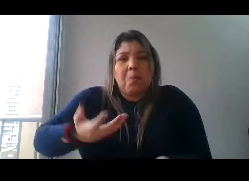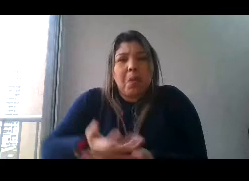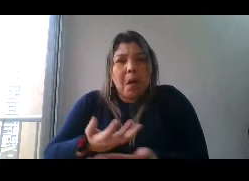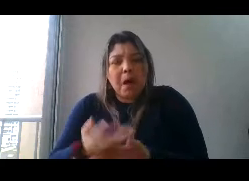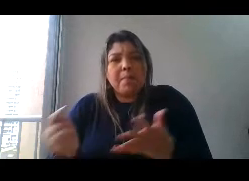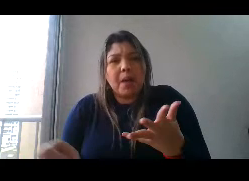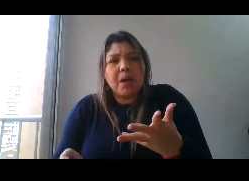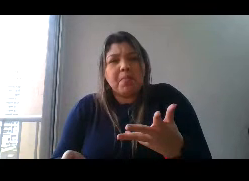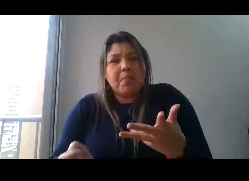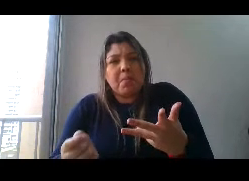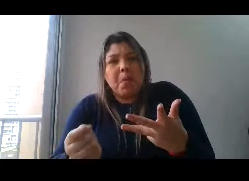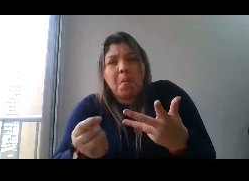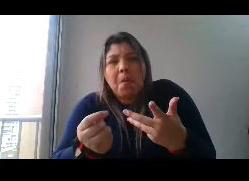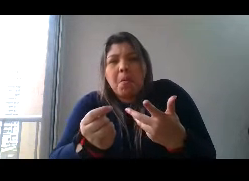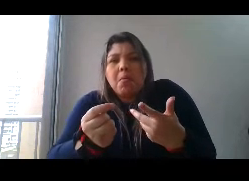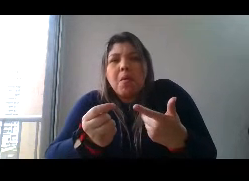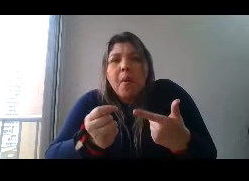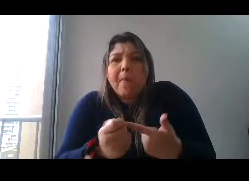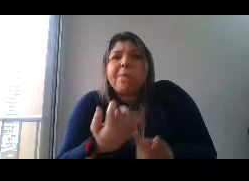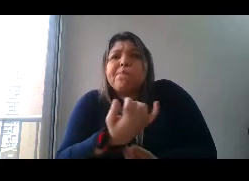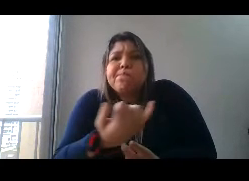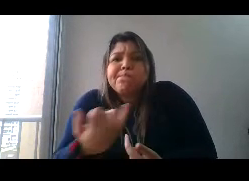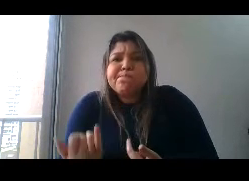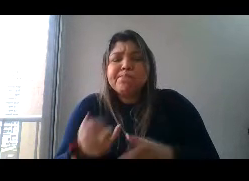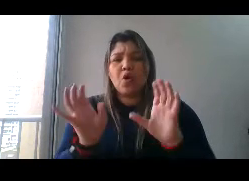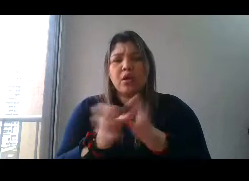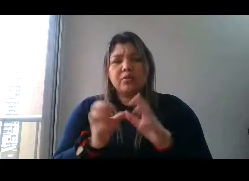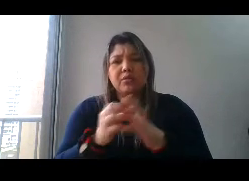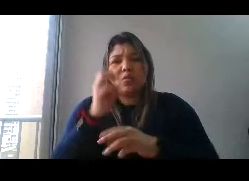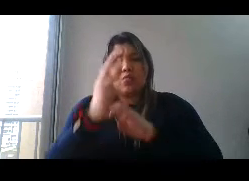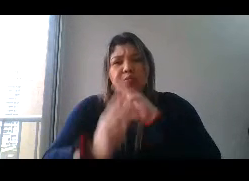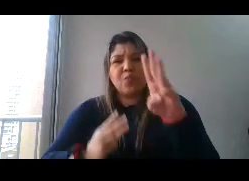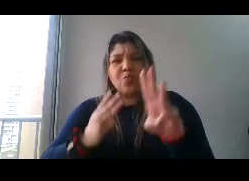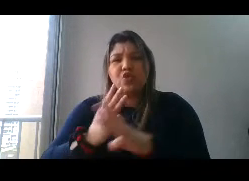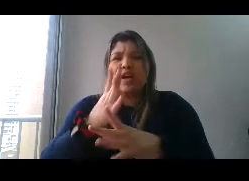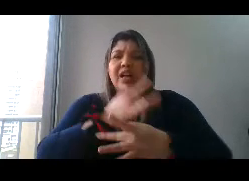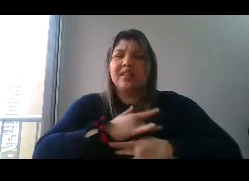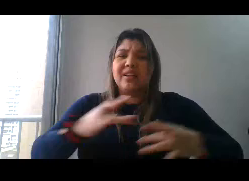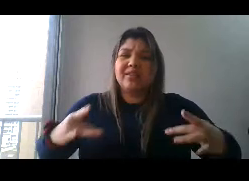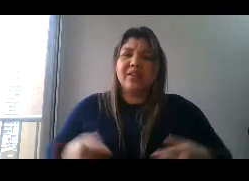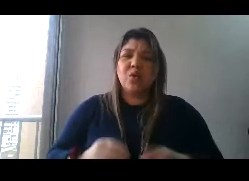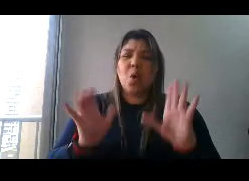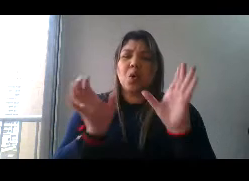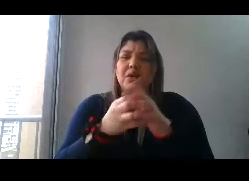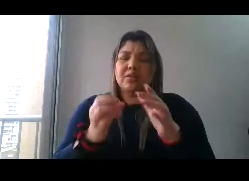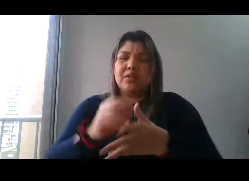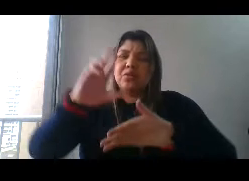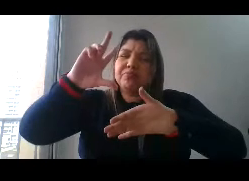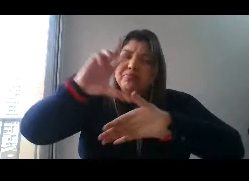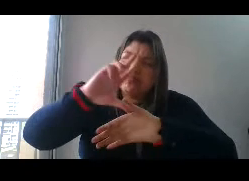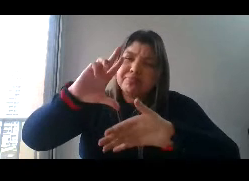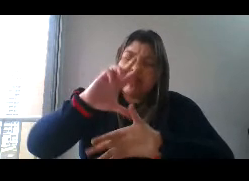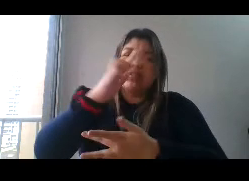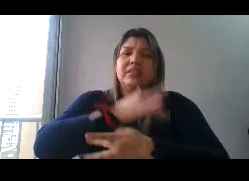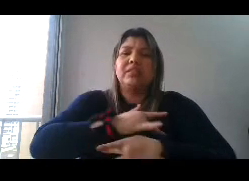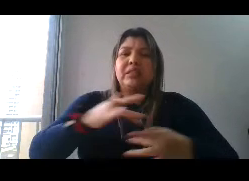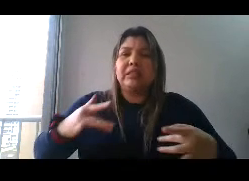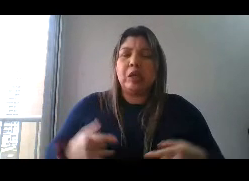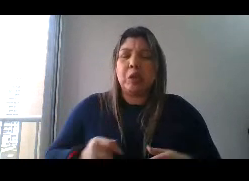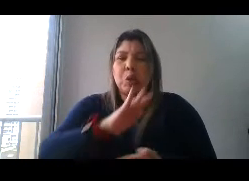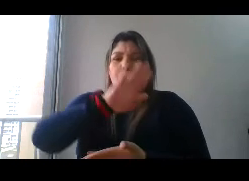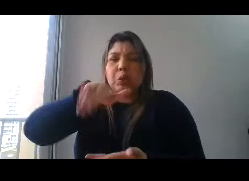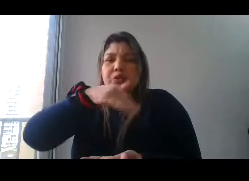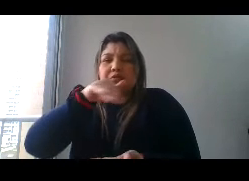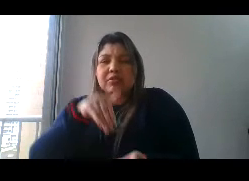Organización Mundial de la Salud y la Organización Panamericana de la Salud y los Centros de Control de Enfermedades de los